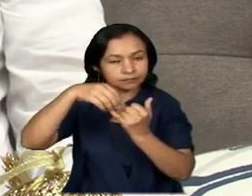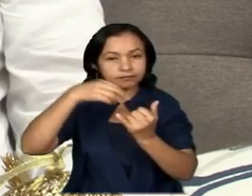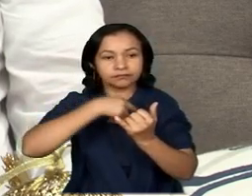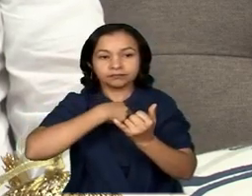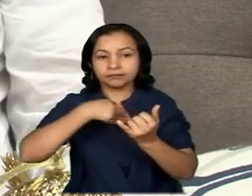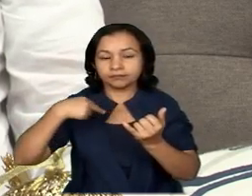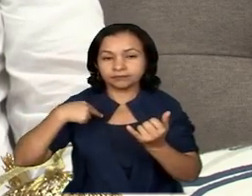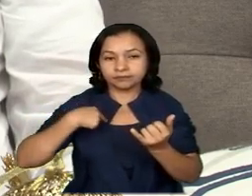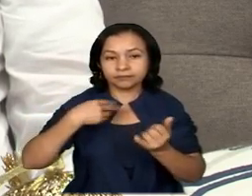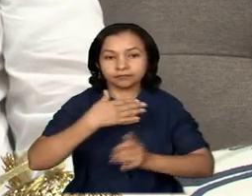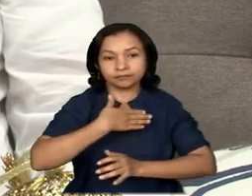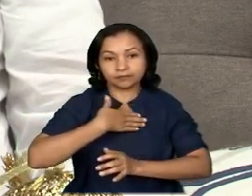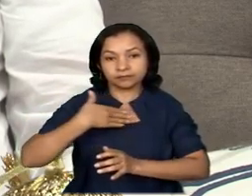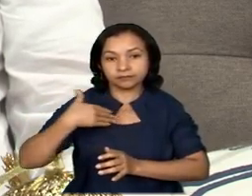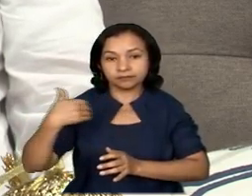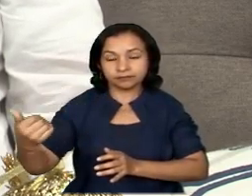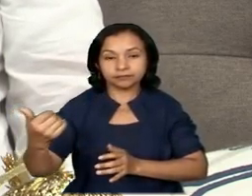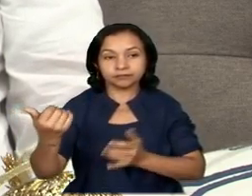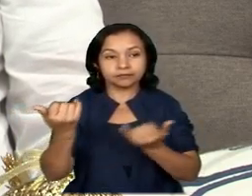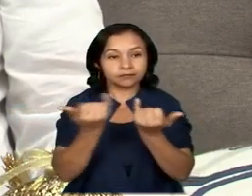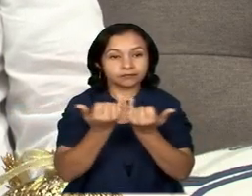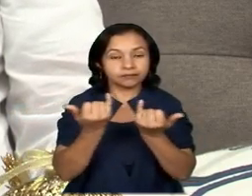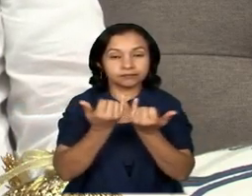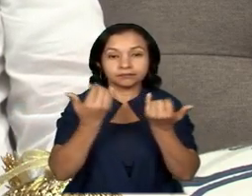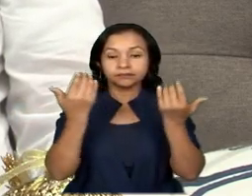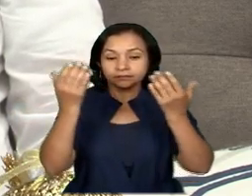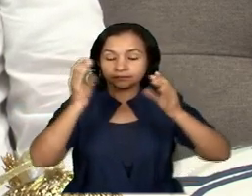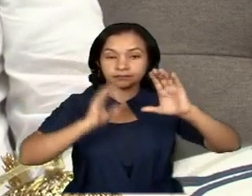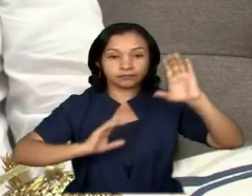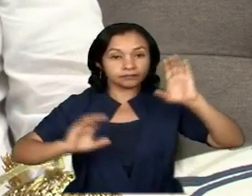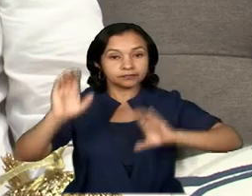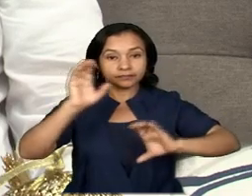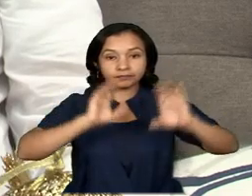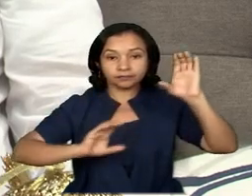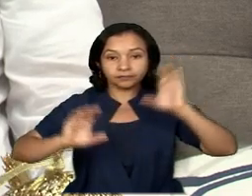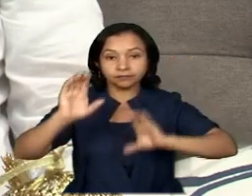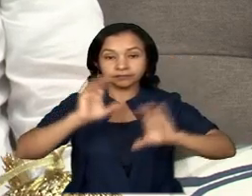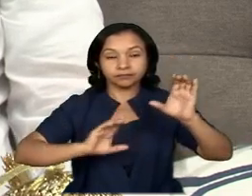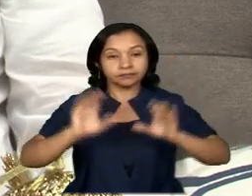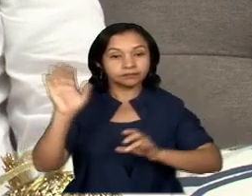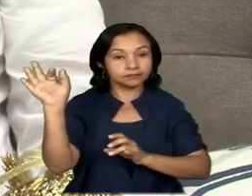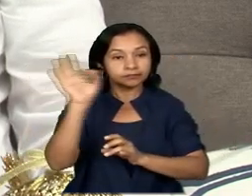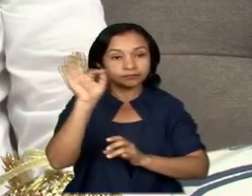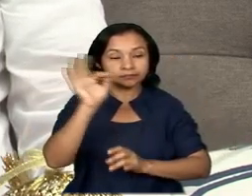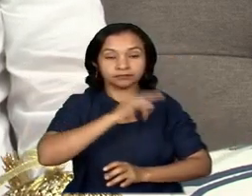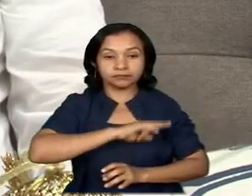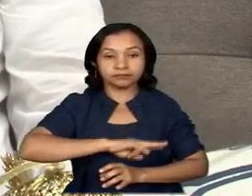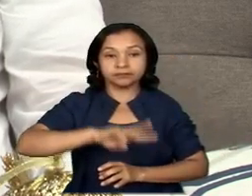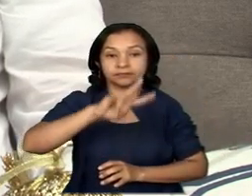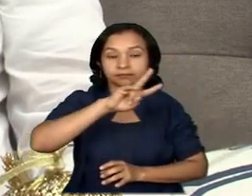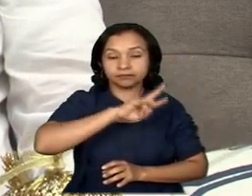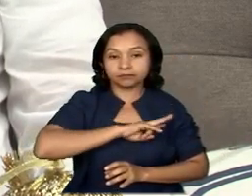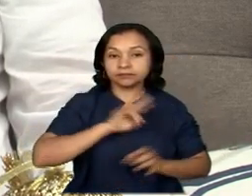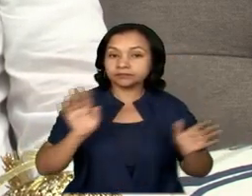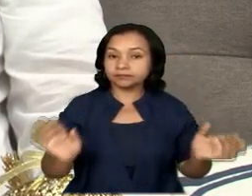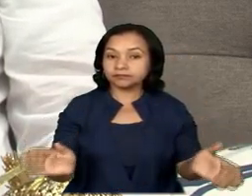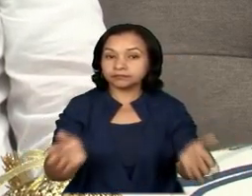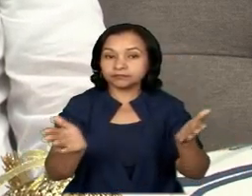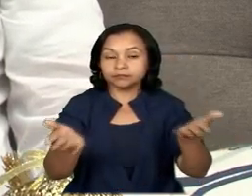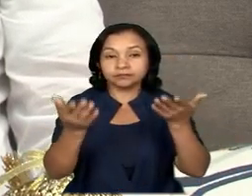estás mejorando el dominio de la ciencia, si estás formando en valores, si estás promoviendo el